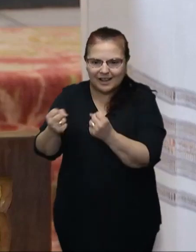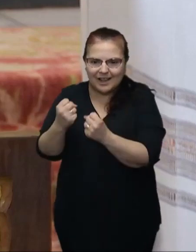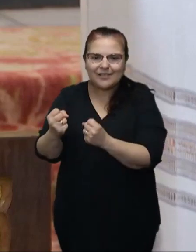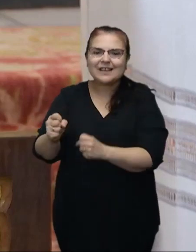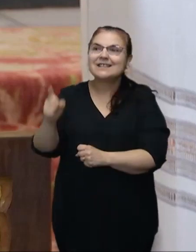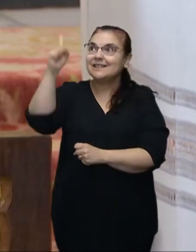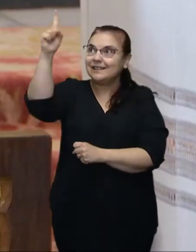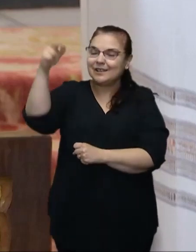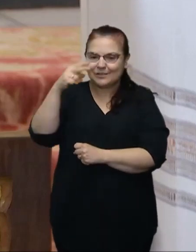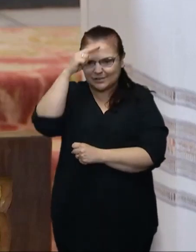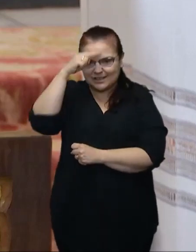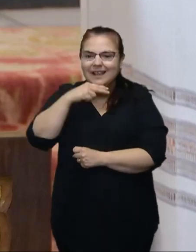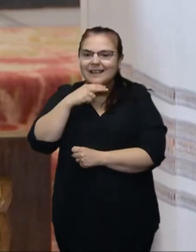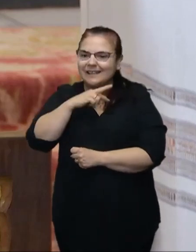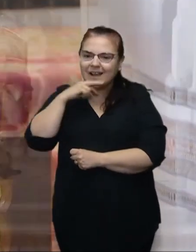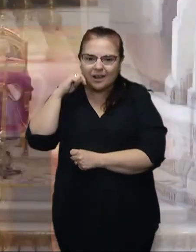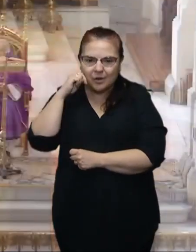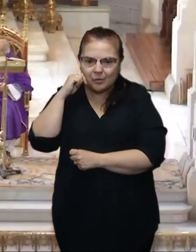Jacob.